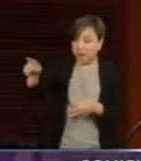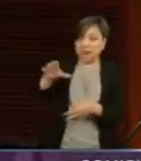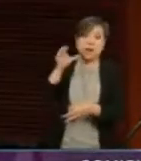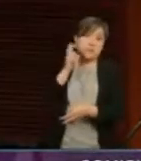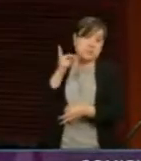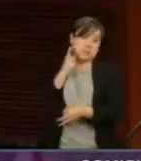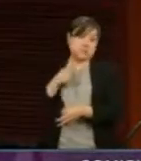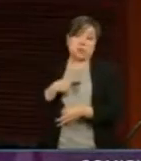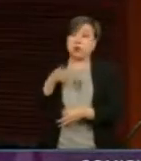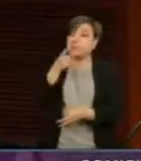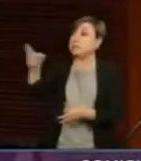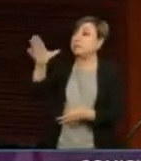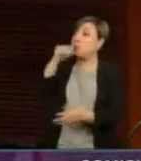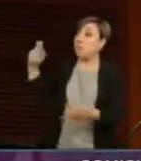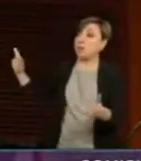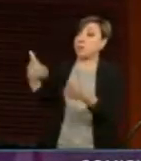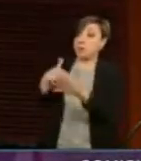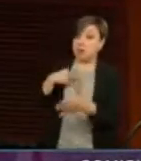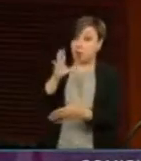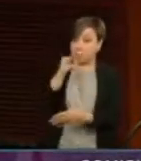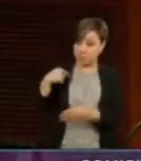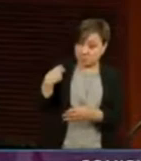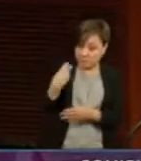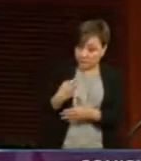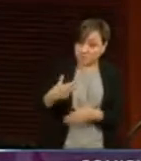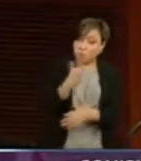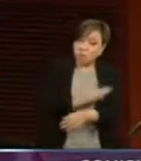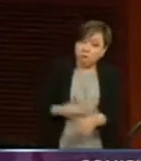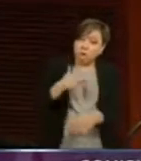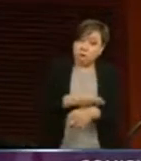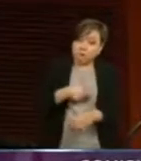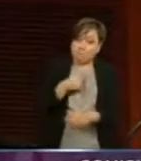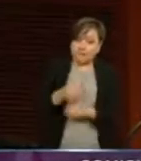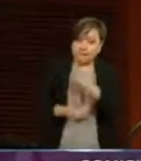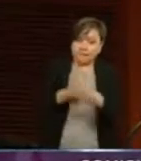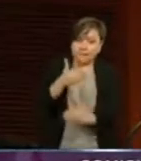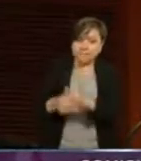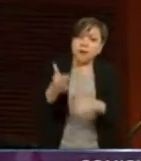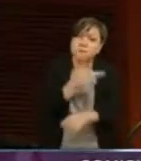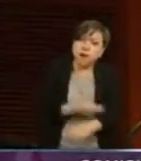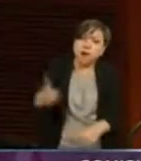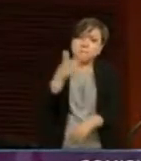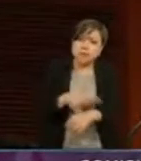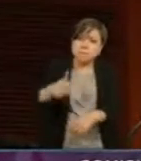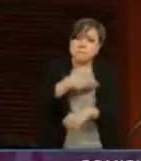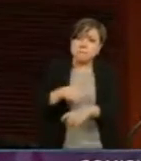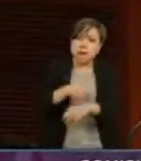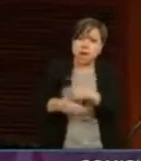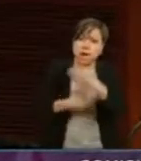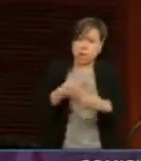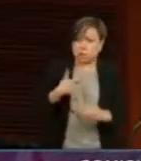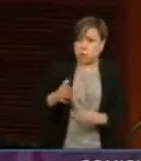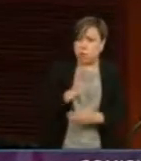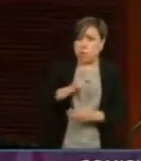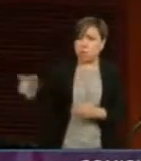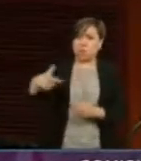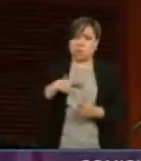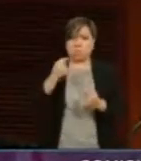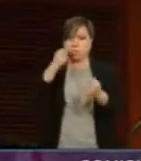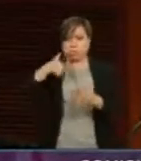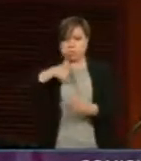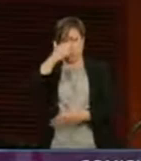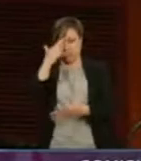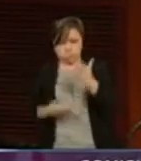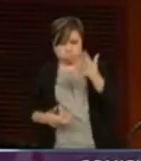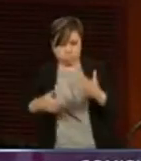al respecto o que se pretenda agotar el proceso, so pena de caer en un posible desacato judicial, tal como